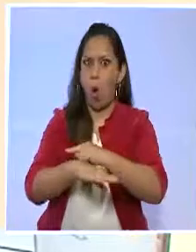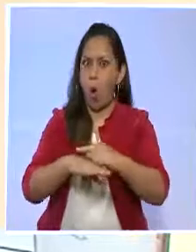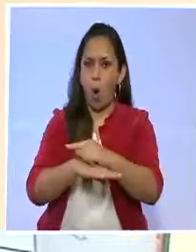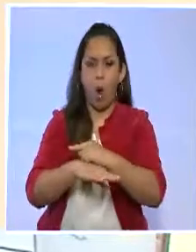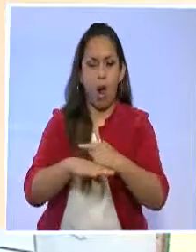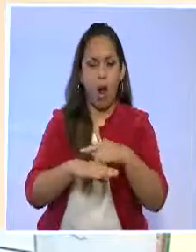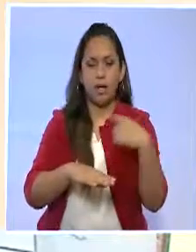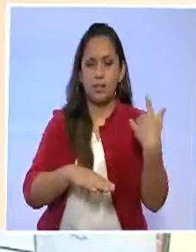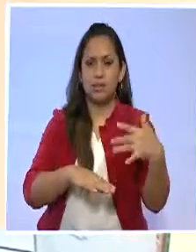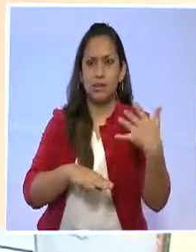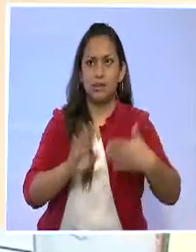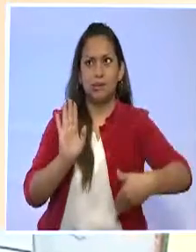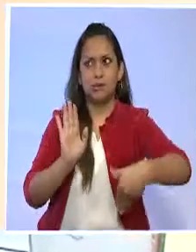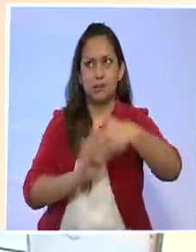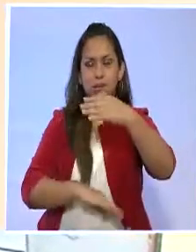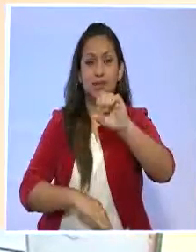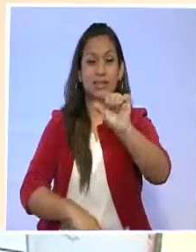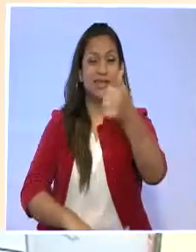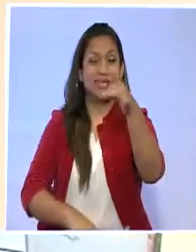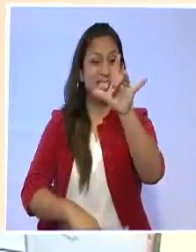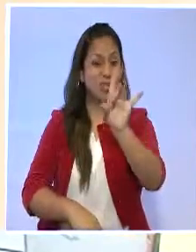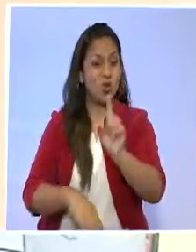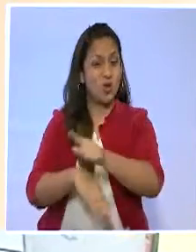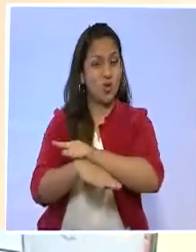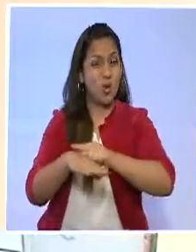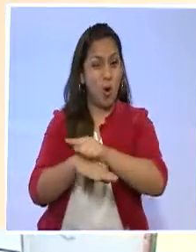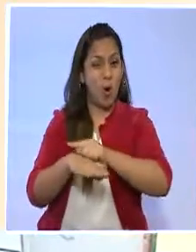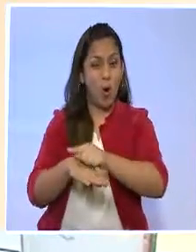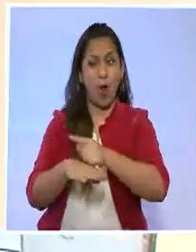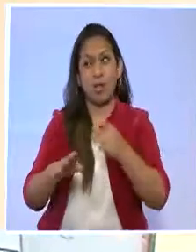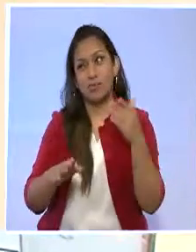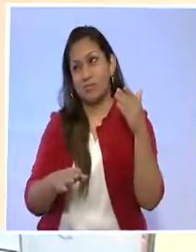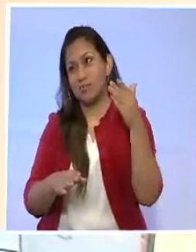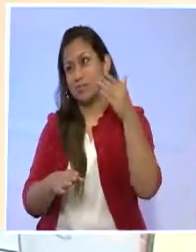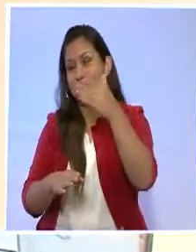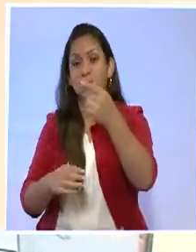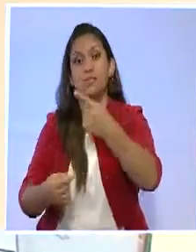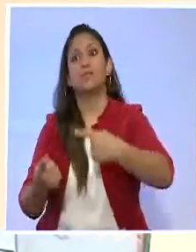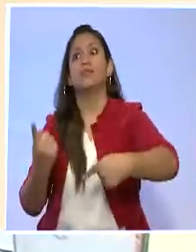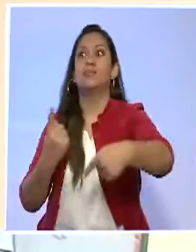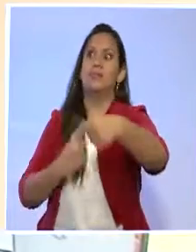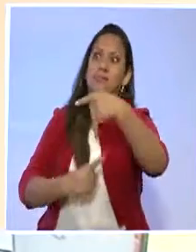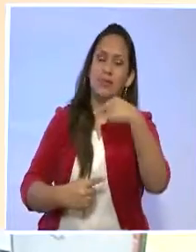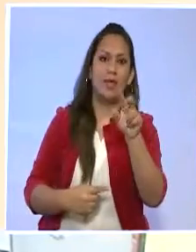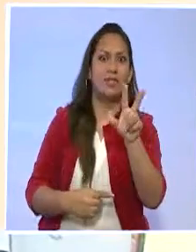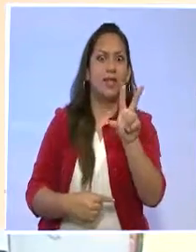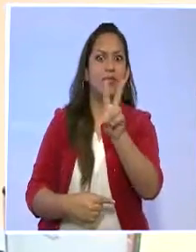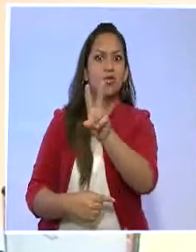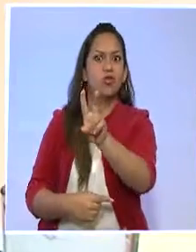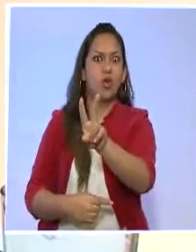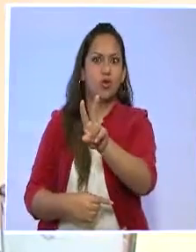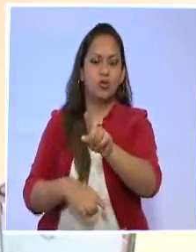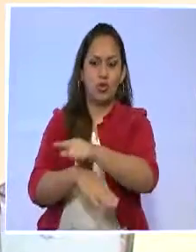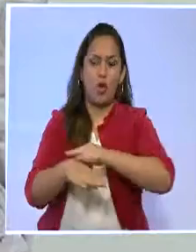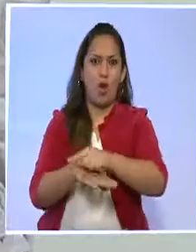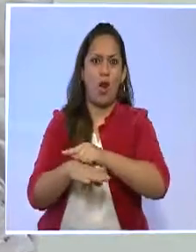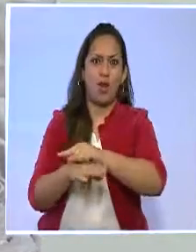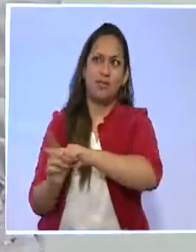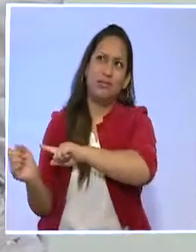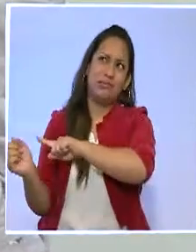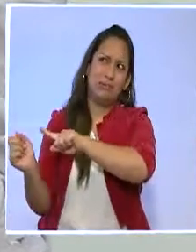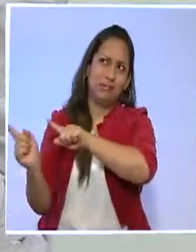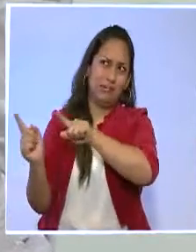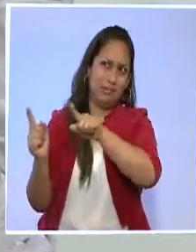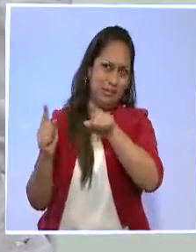a la ida hicimos como 18 horas de viaje al regreso 32 horas de viaje porque añadimos el de san petersburgo a